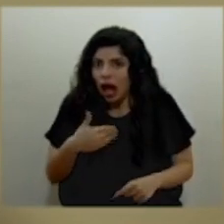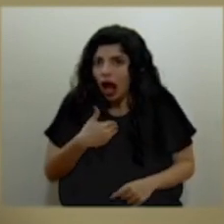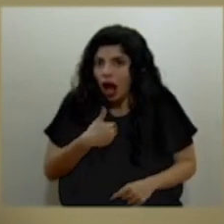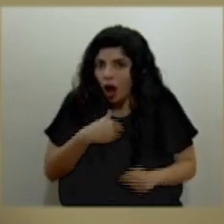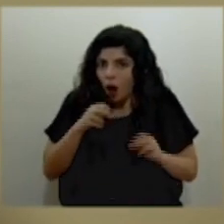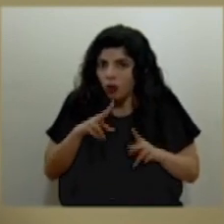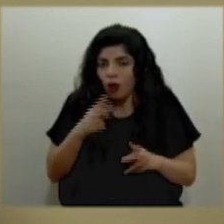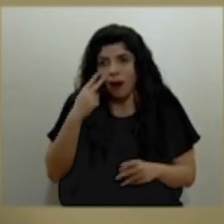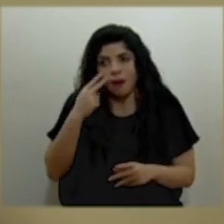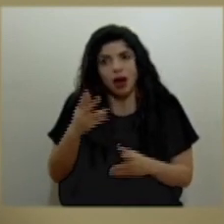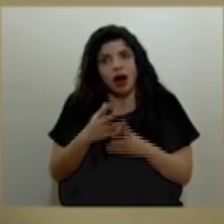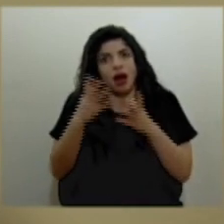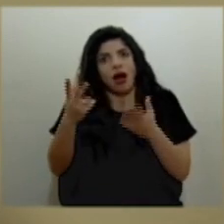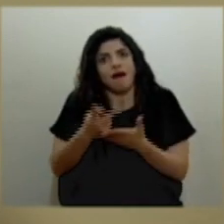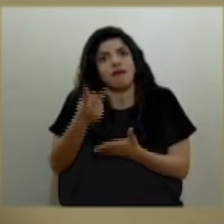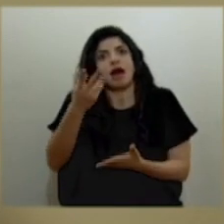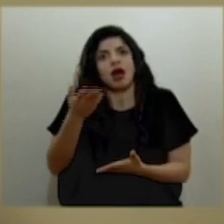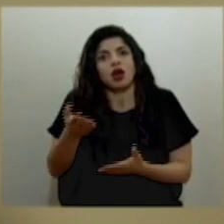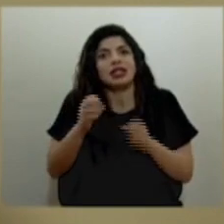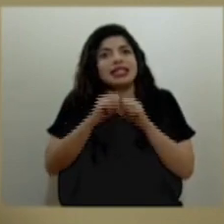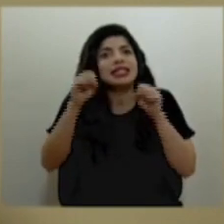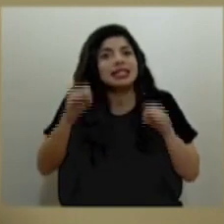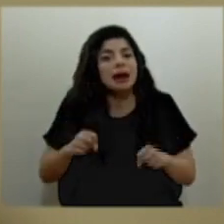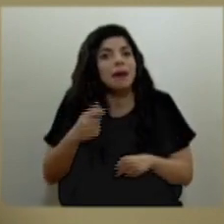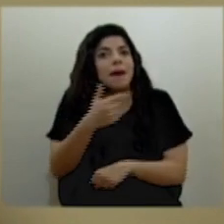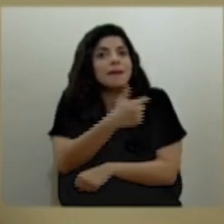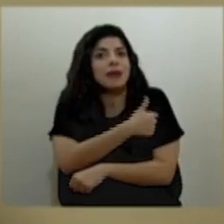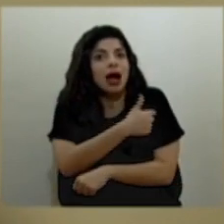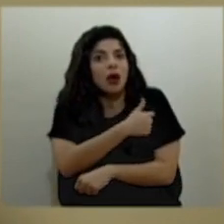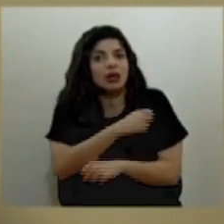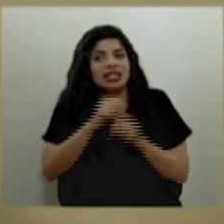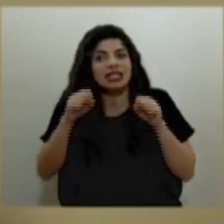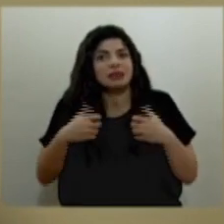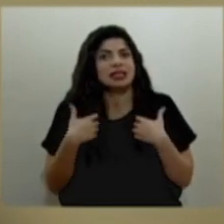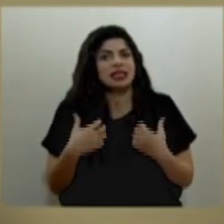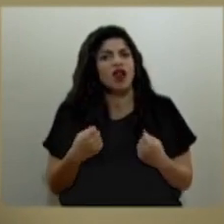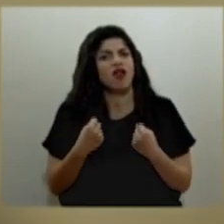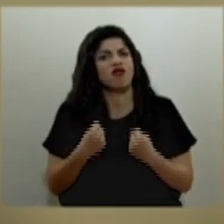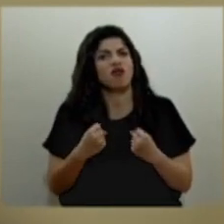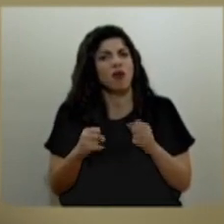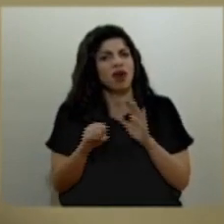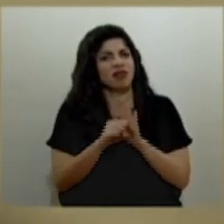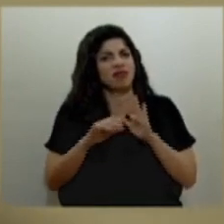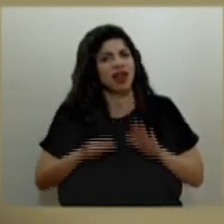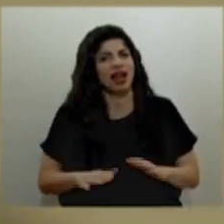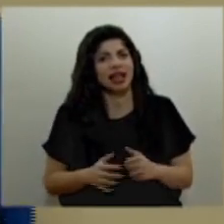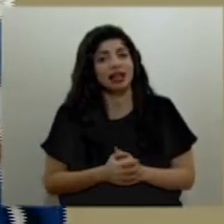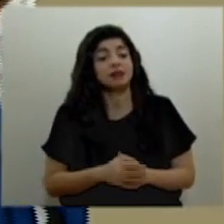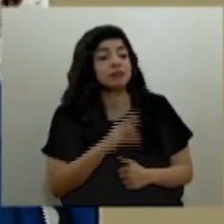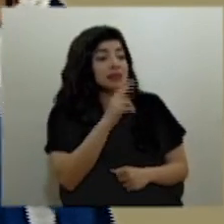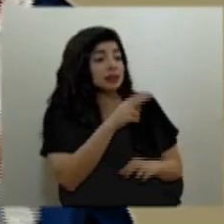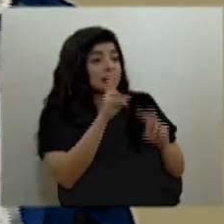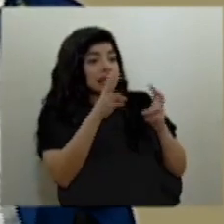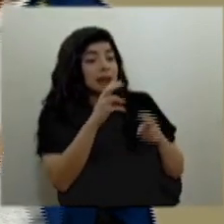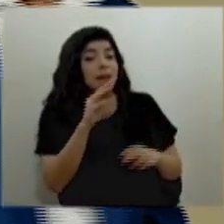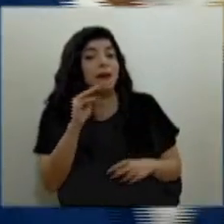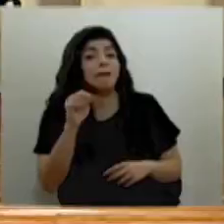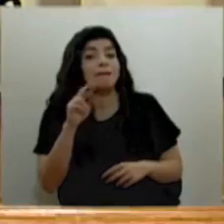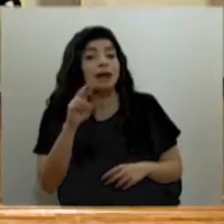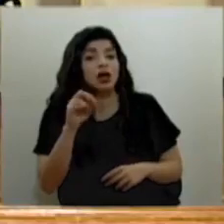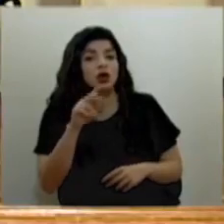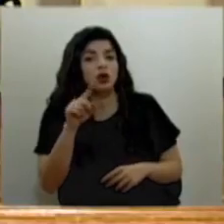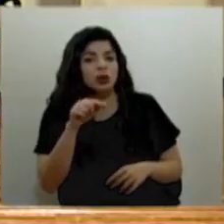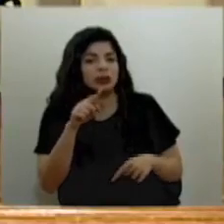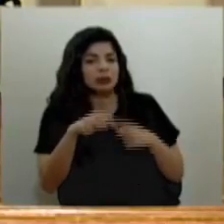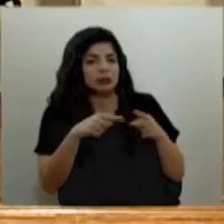tenemos que seguir valorando ese sistema de vacunación y ese sistema de salud tan fuerte que nos caracteriza. Sobre este tema, el doctor Mario Ruiz también va a